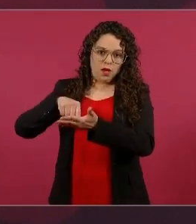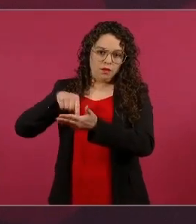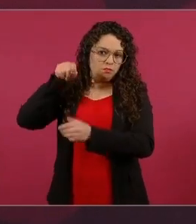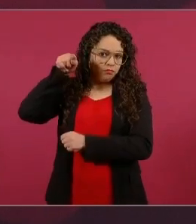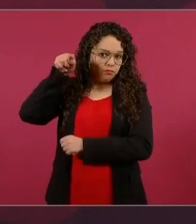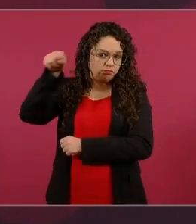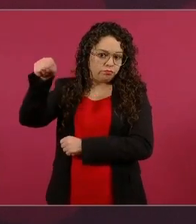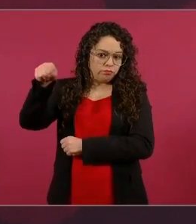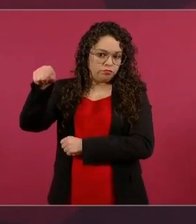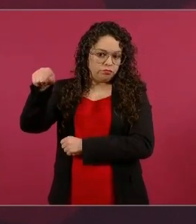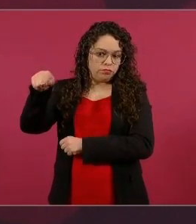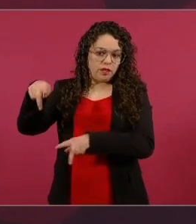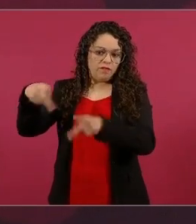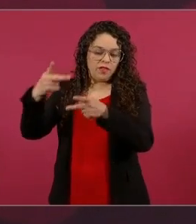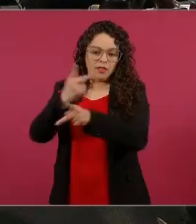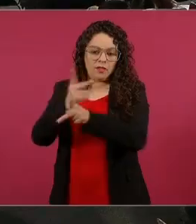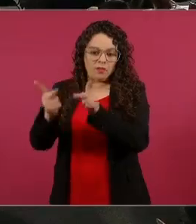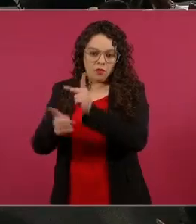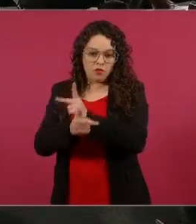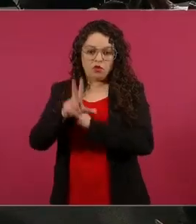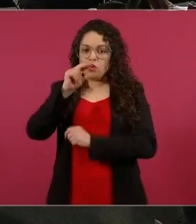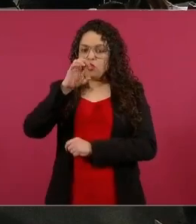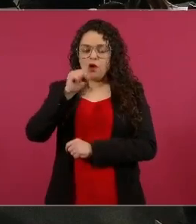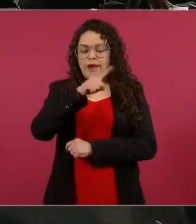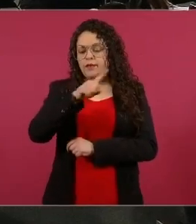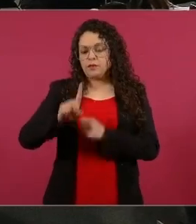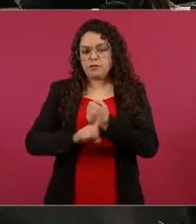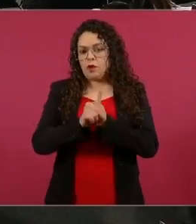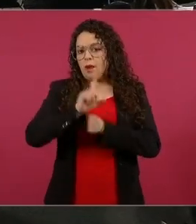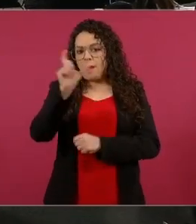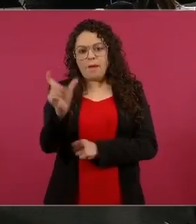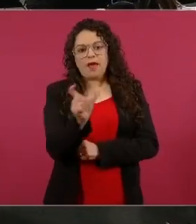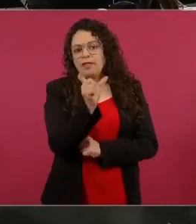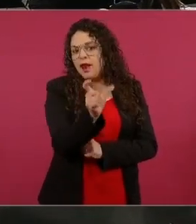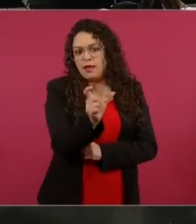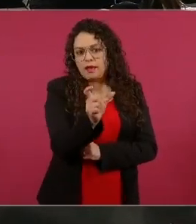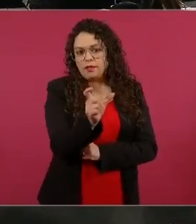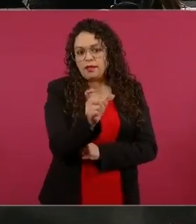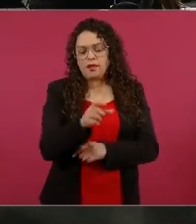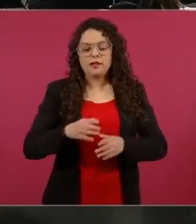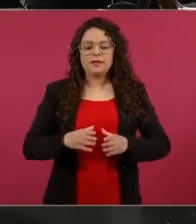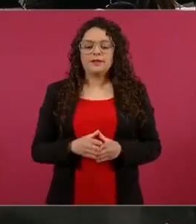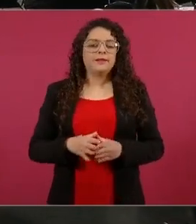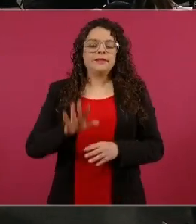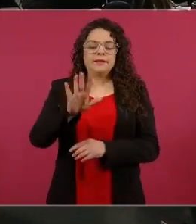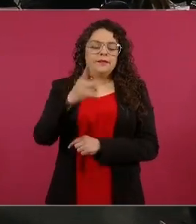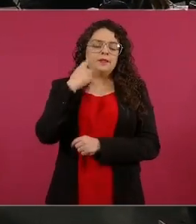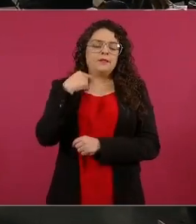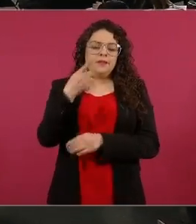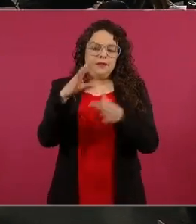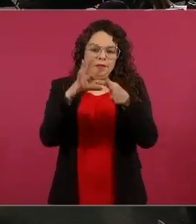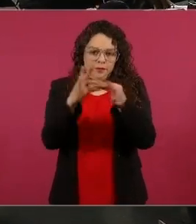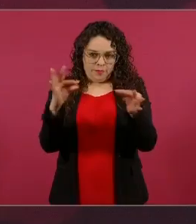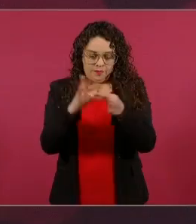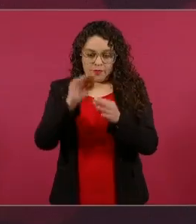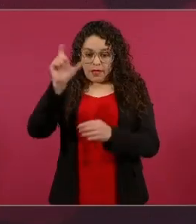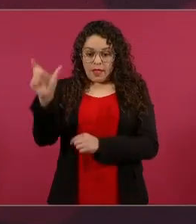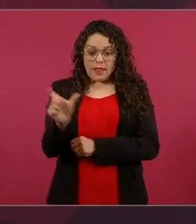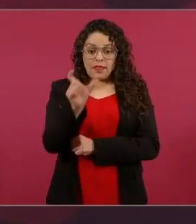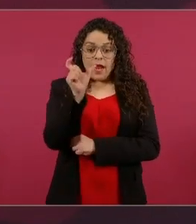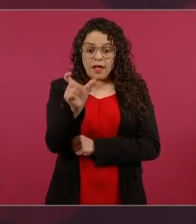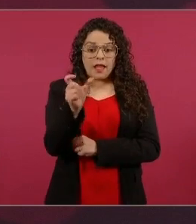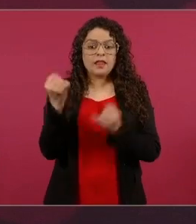bueno en el super dijeron que era la tarjeta que ellos no eran responsables la tarjeta del banco del bienestar funciona como cualquier